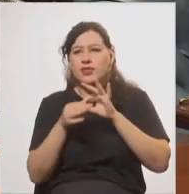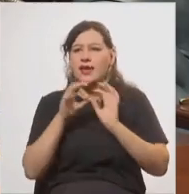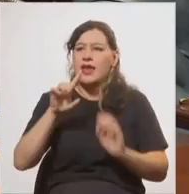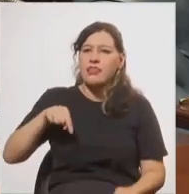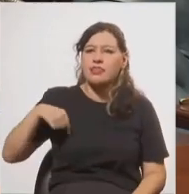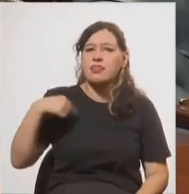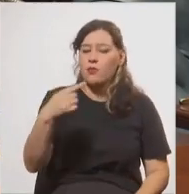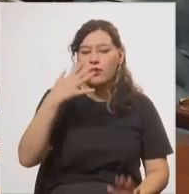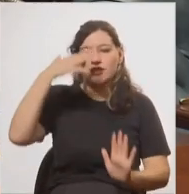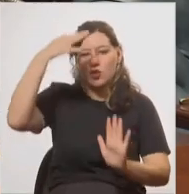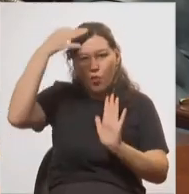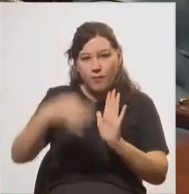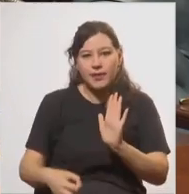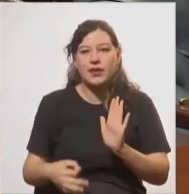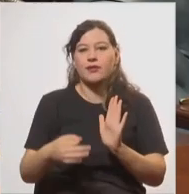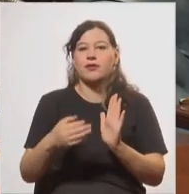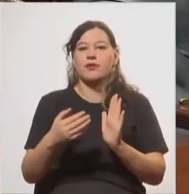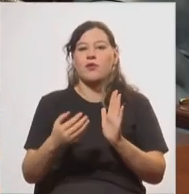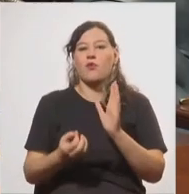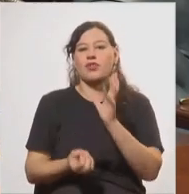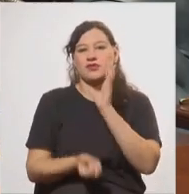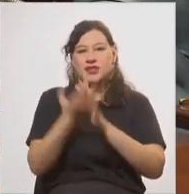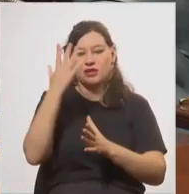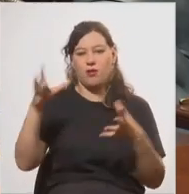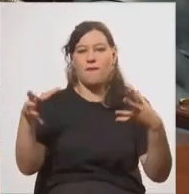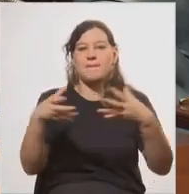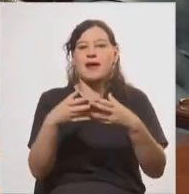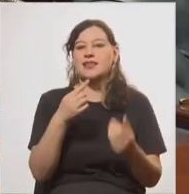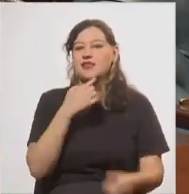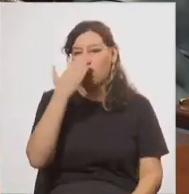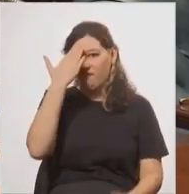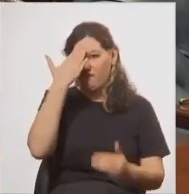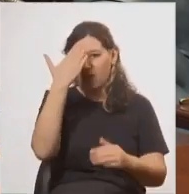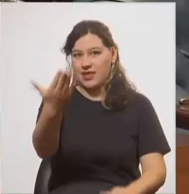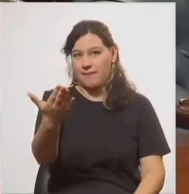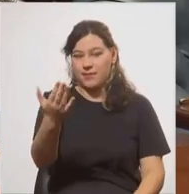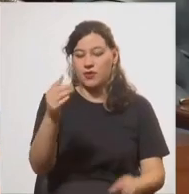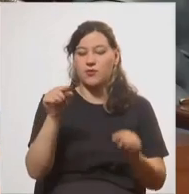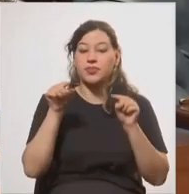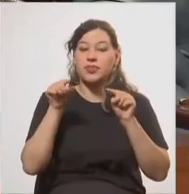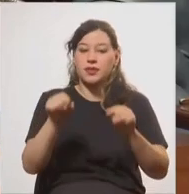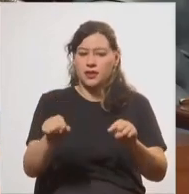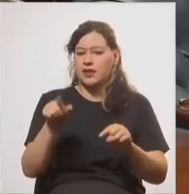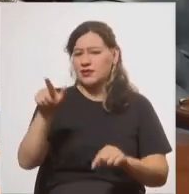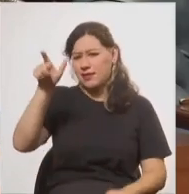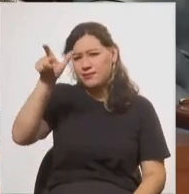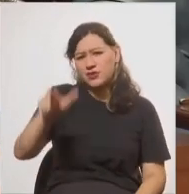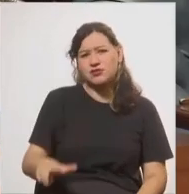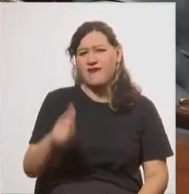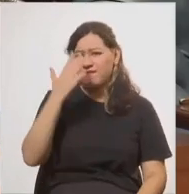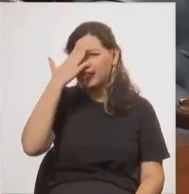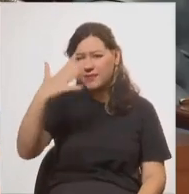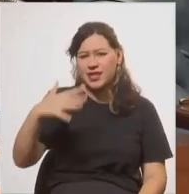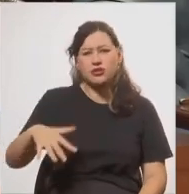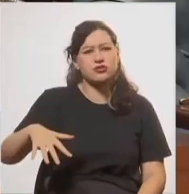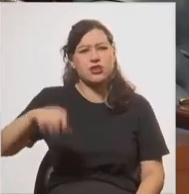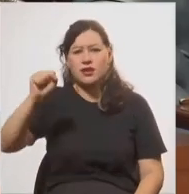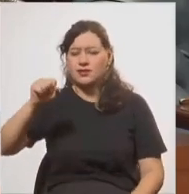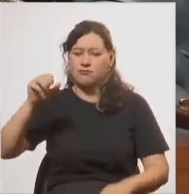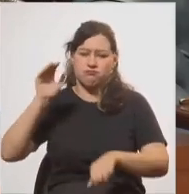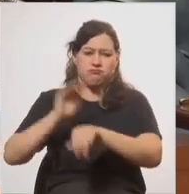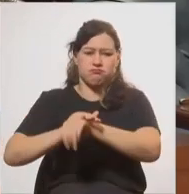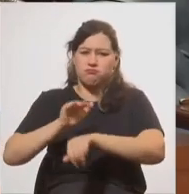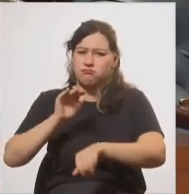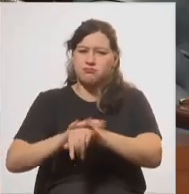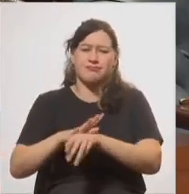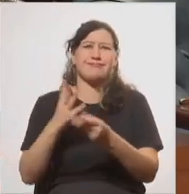hicieron realidad con la fundación del Frente. Como socialista y frente amplista, ocupó responsabilidades